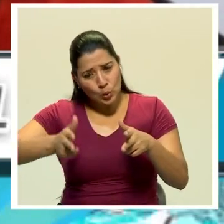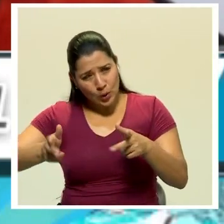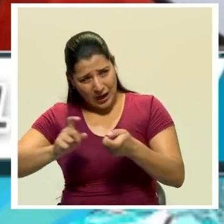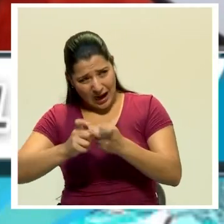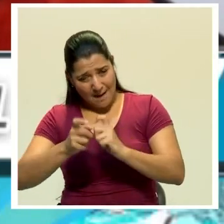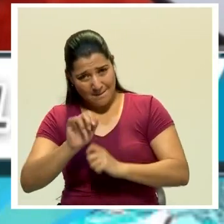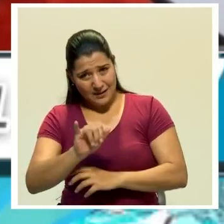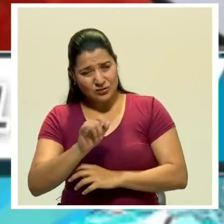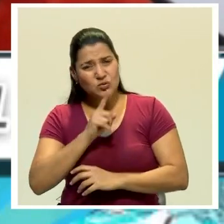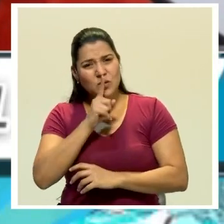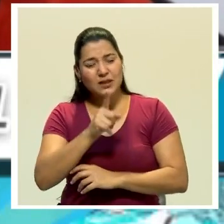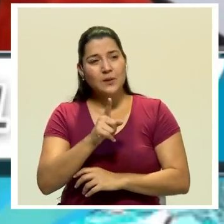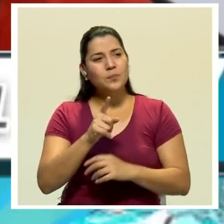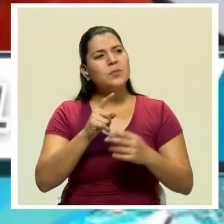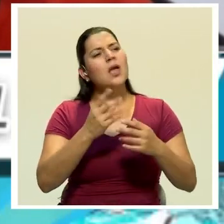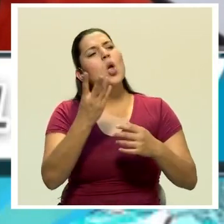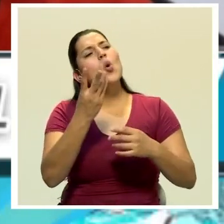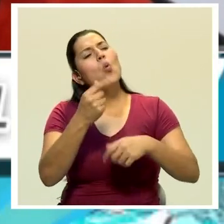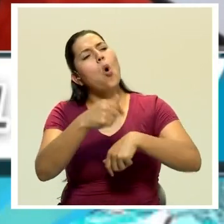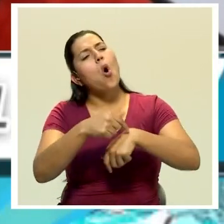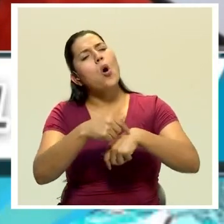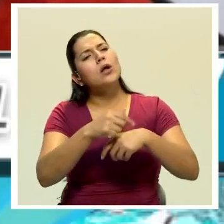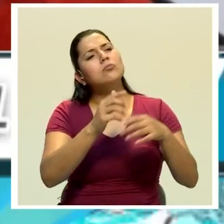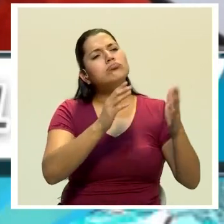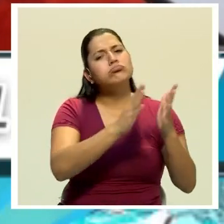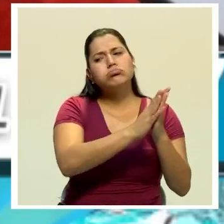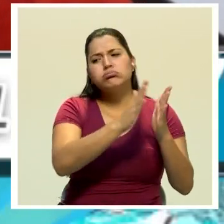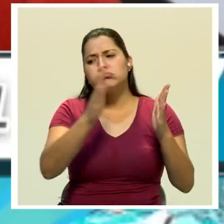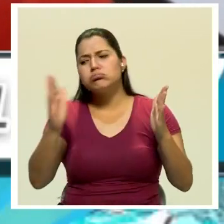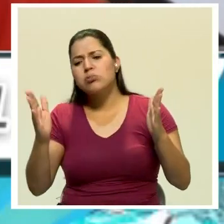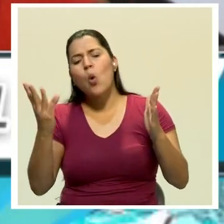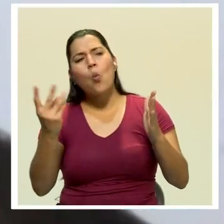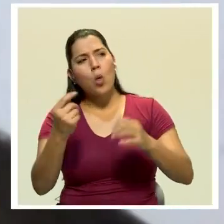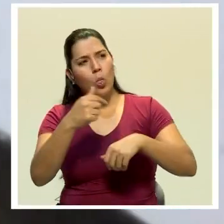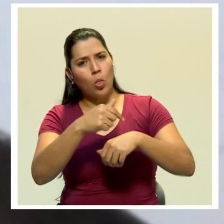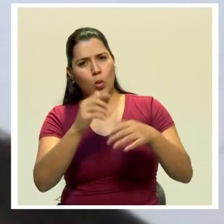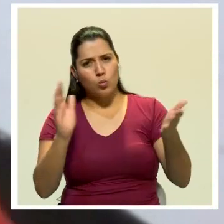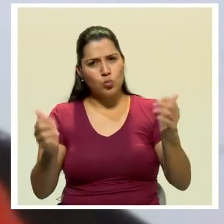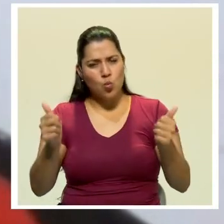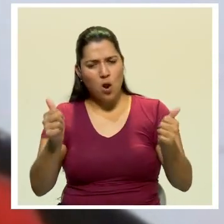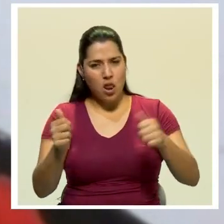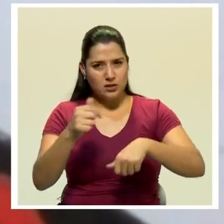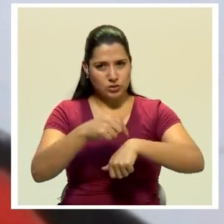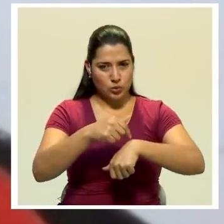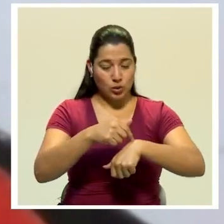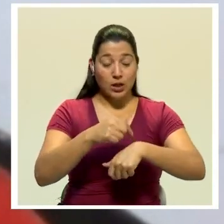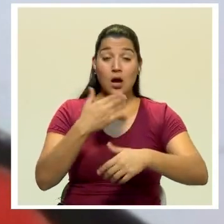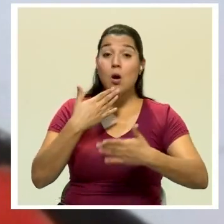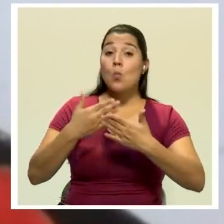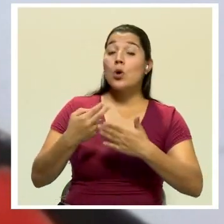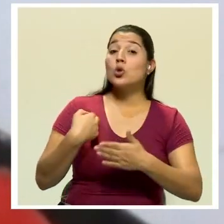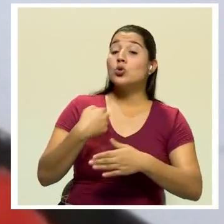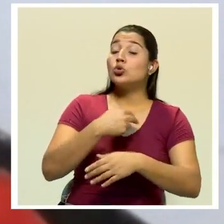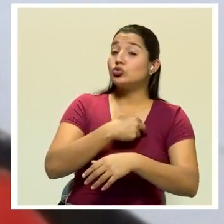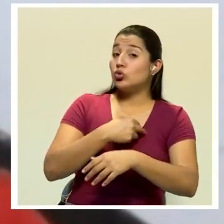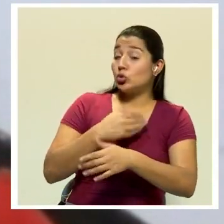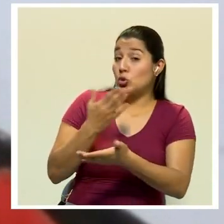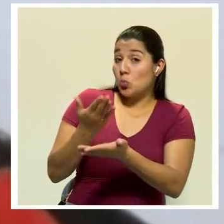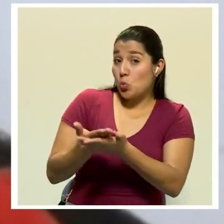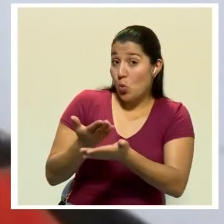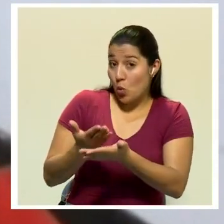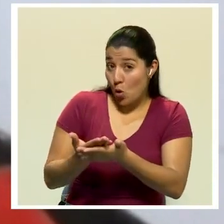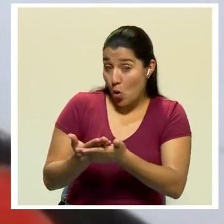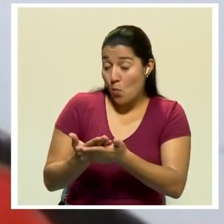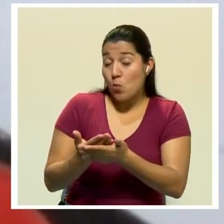¿qué cobertura horaria podría tener? Claro, nosotros estamos proponiendo un sistema de una cobertura horaria